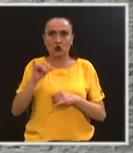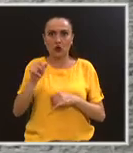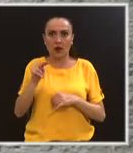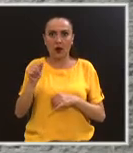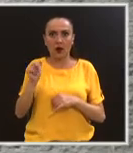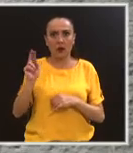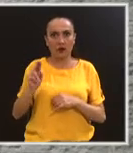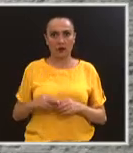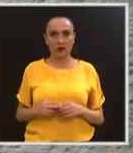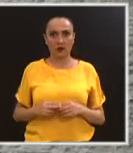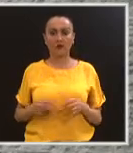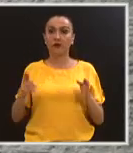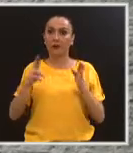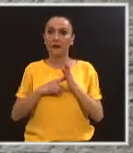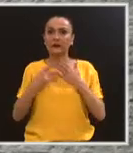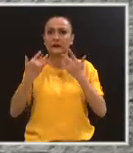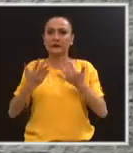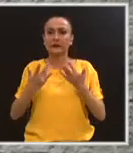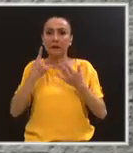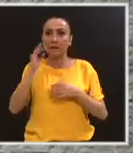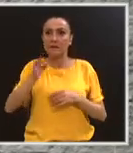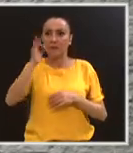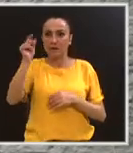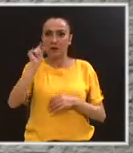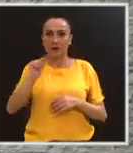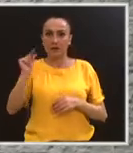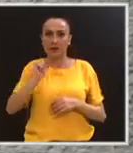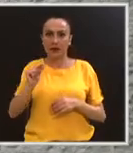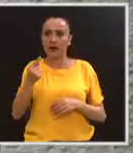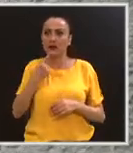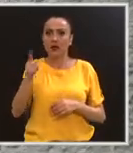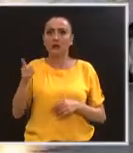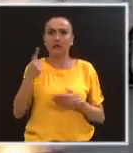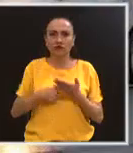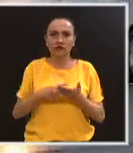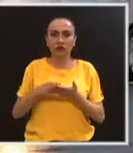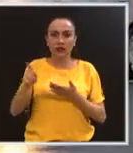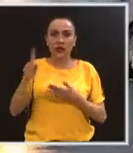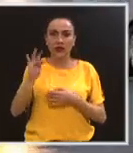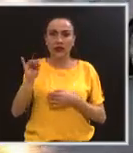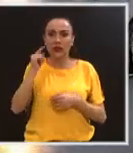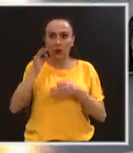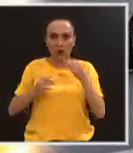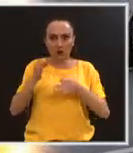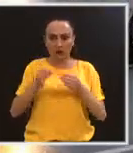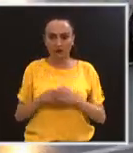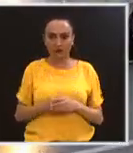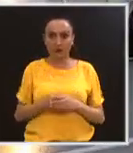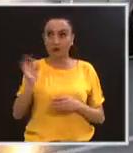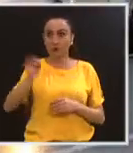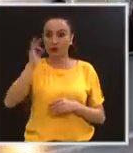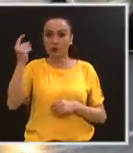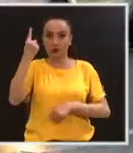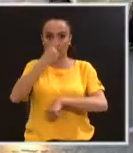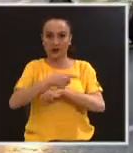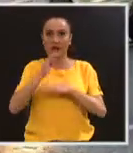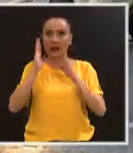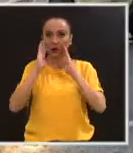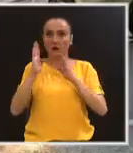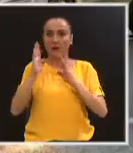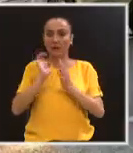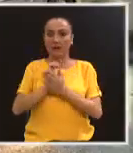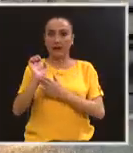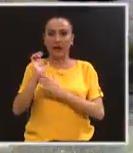oreña reitero esperamos para las próximas semanas el señalamiento a debate por parte del tribunal de juicio y en los próximos días la prisión preventiva del